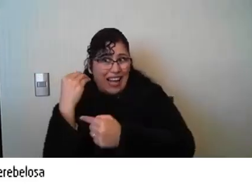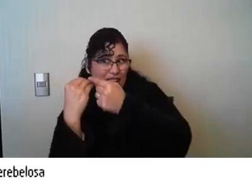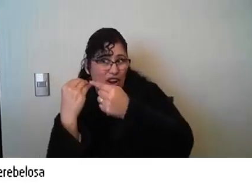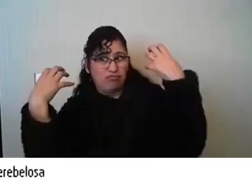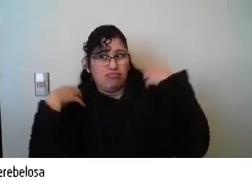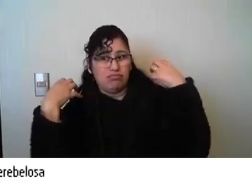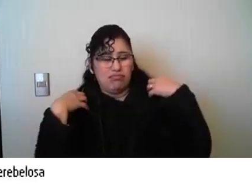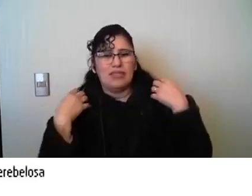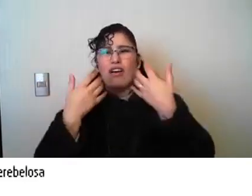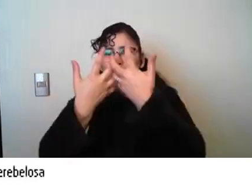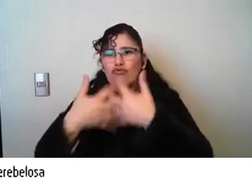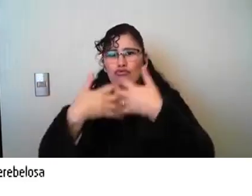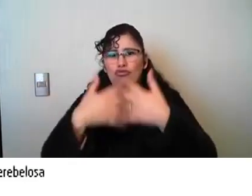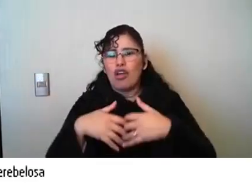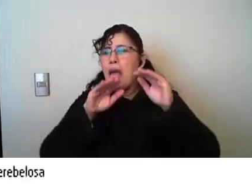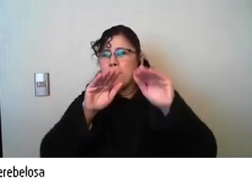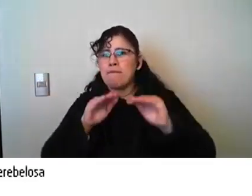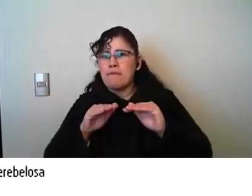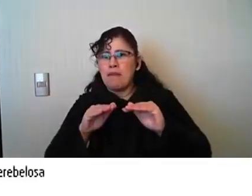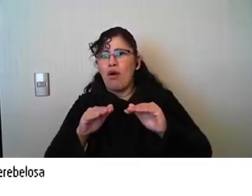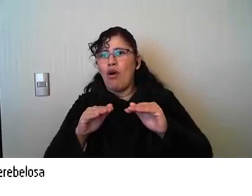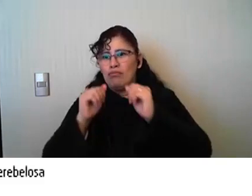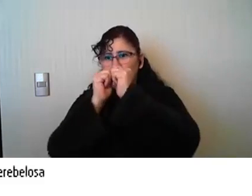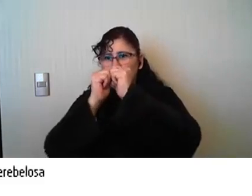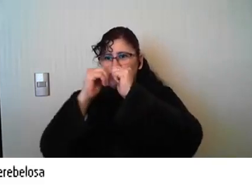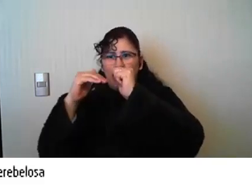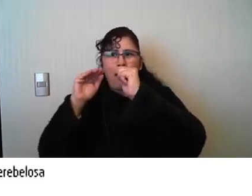de las funciones del mismo lado del cuerpo.